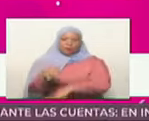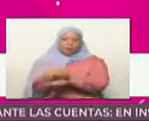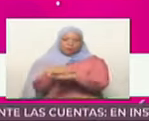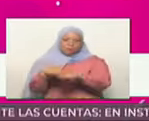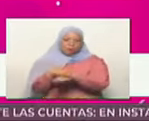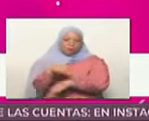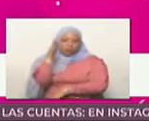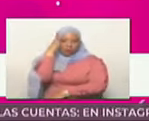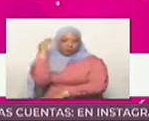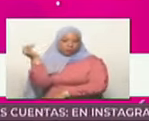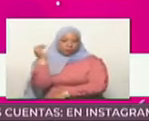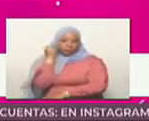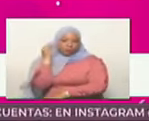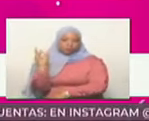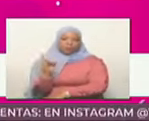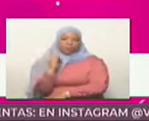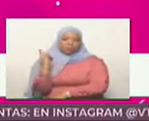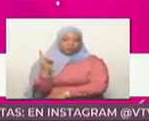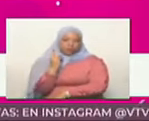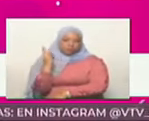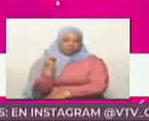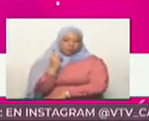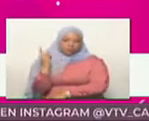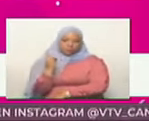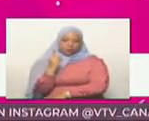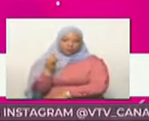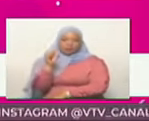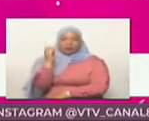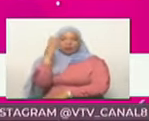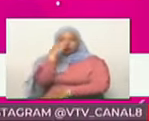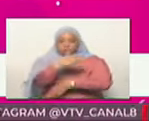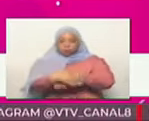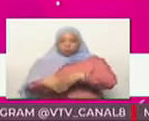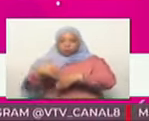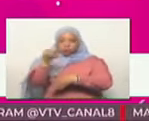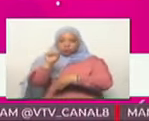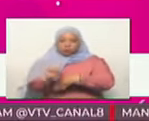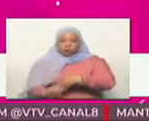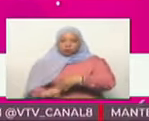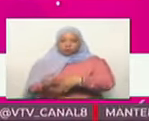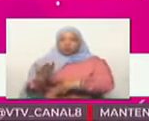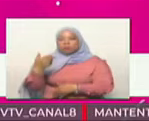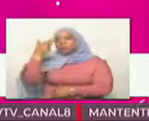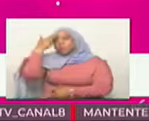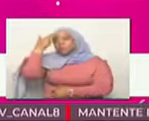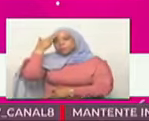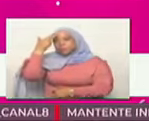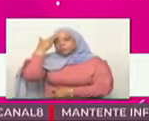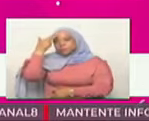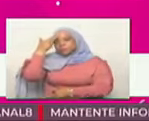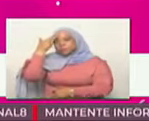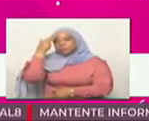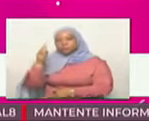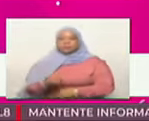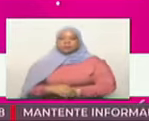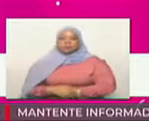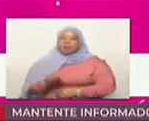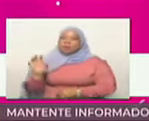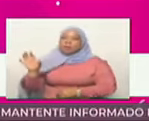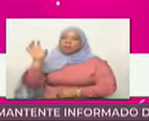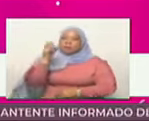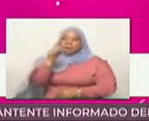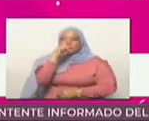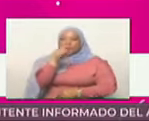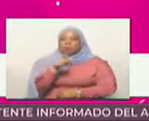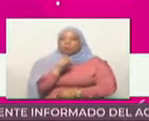Vietnam, Bolivia, Sudáfrica, Mauritania, Arabia Saudí, Emiratos Árabes Unidos, el